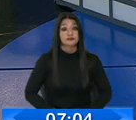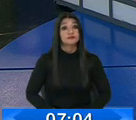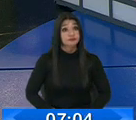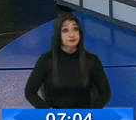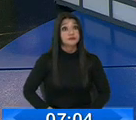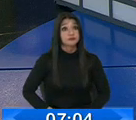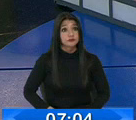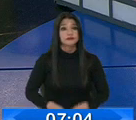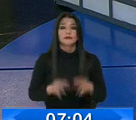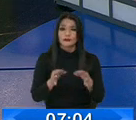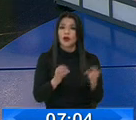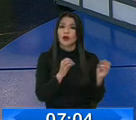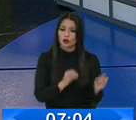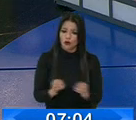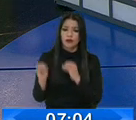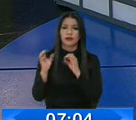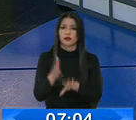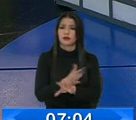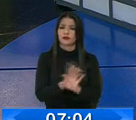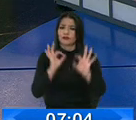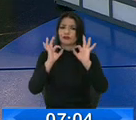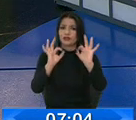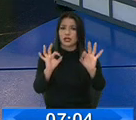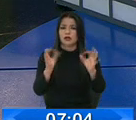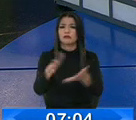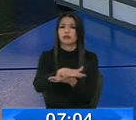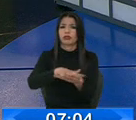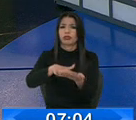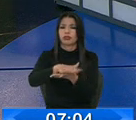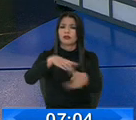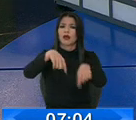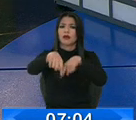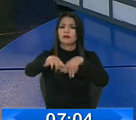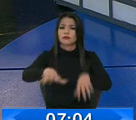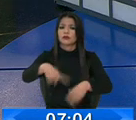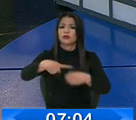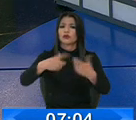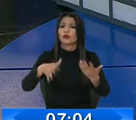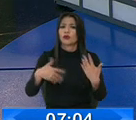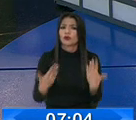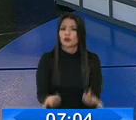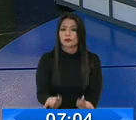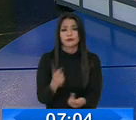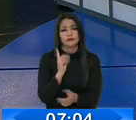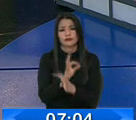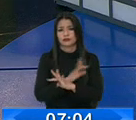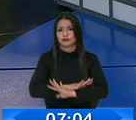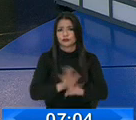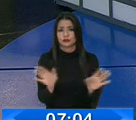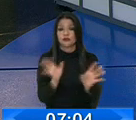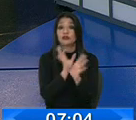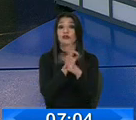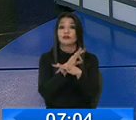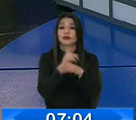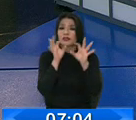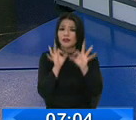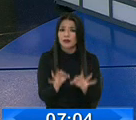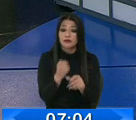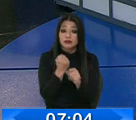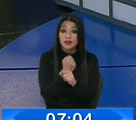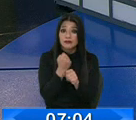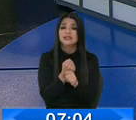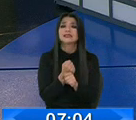se tiene que organizar realmente, porque si no se está cautizando el tráfico en la ciudad y eso no funciona para la movilidad. Se tienen que hacer sus trabajos,